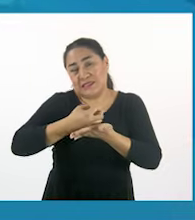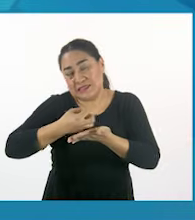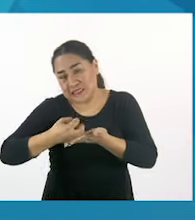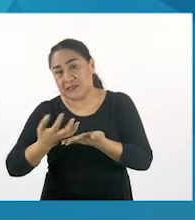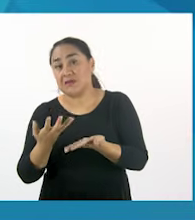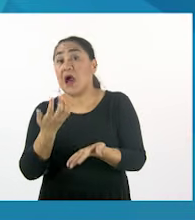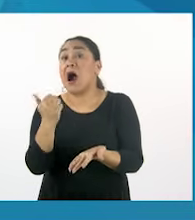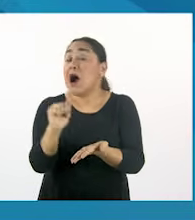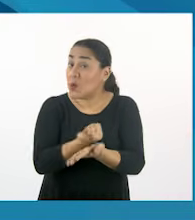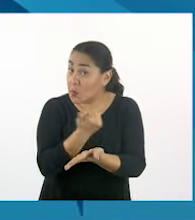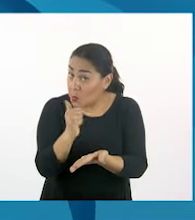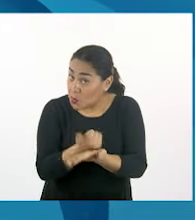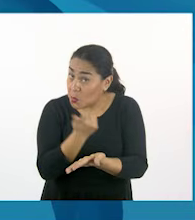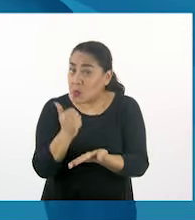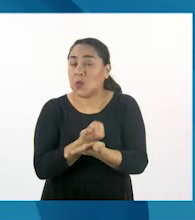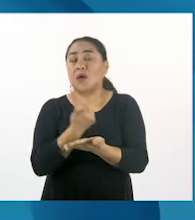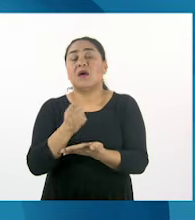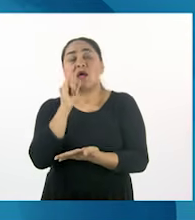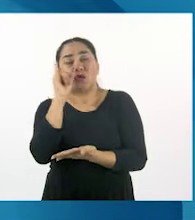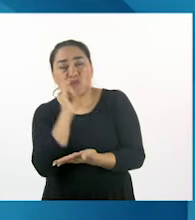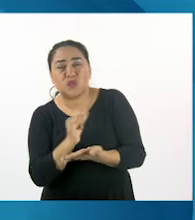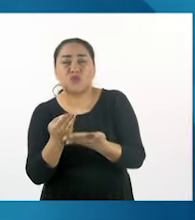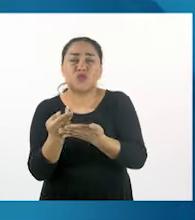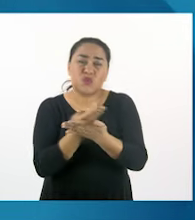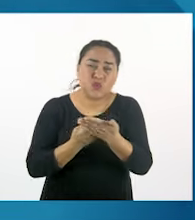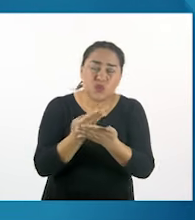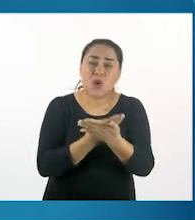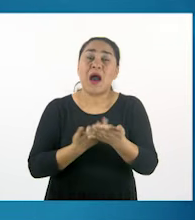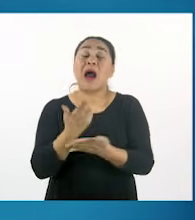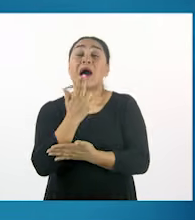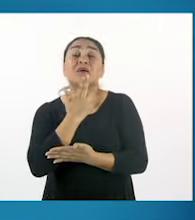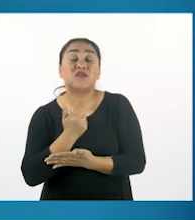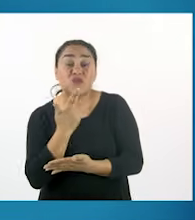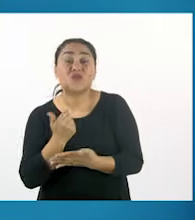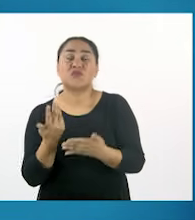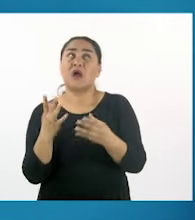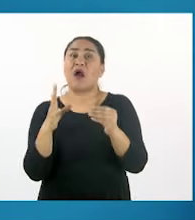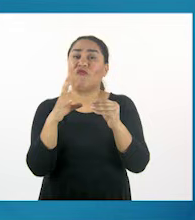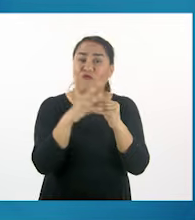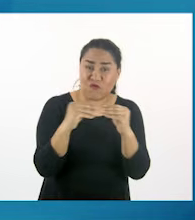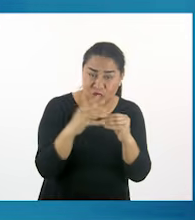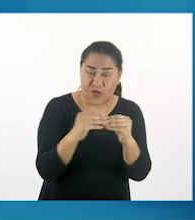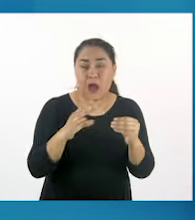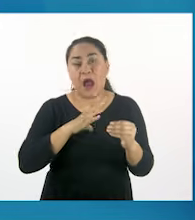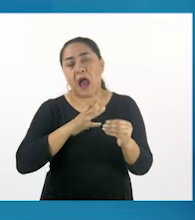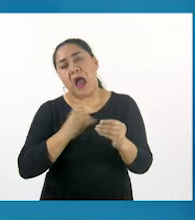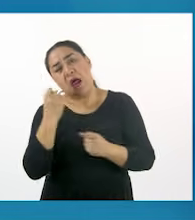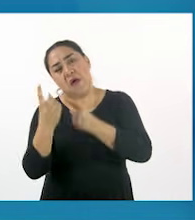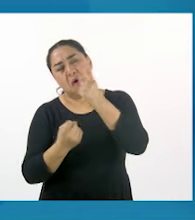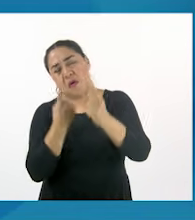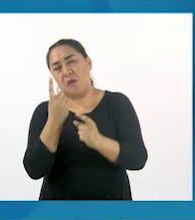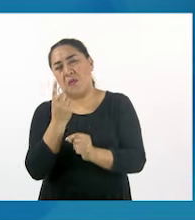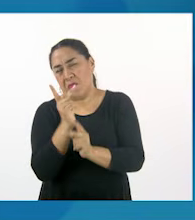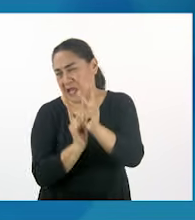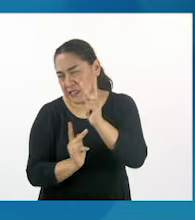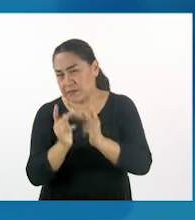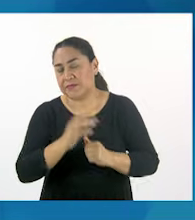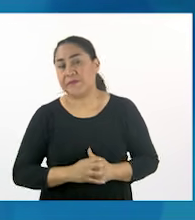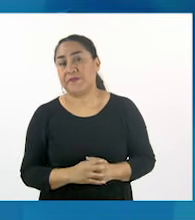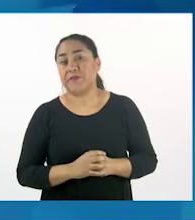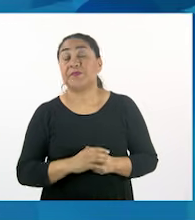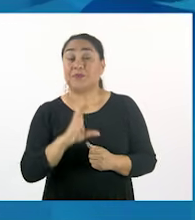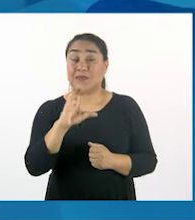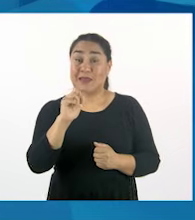el arroz, la pasta, el azúcar, las frutas y los vegetales. Los